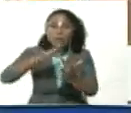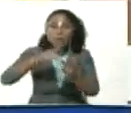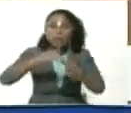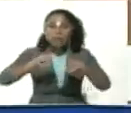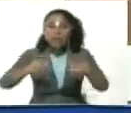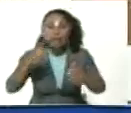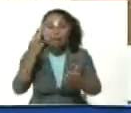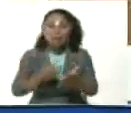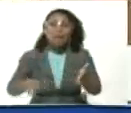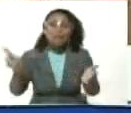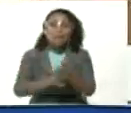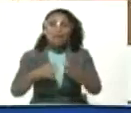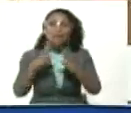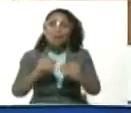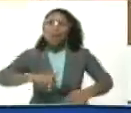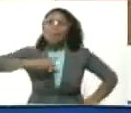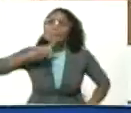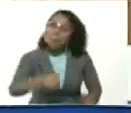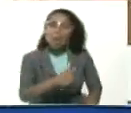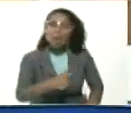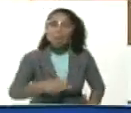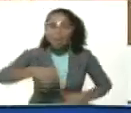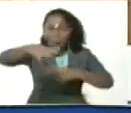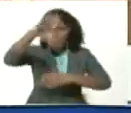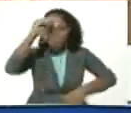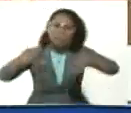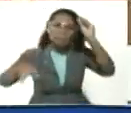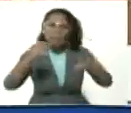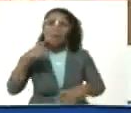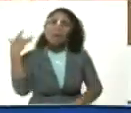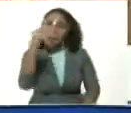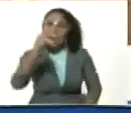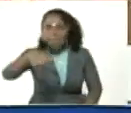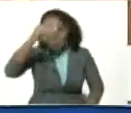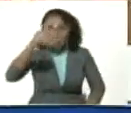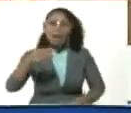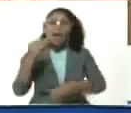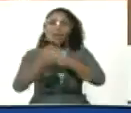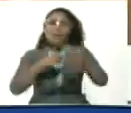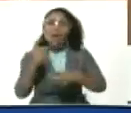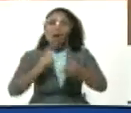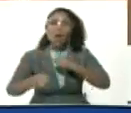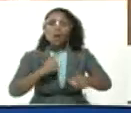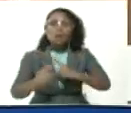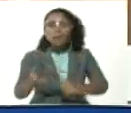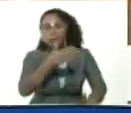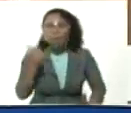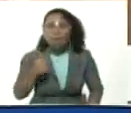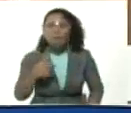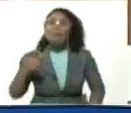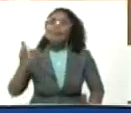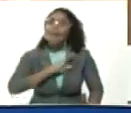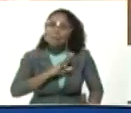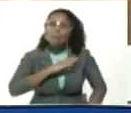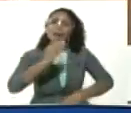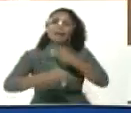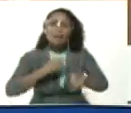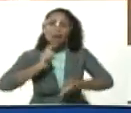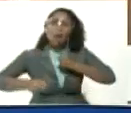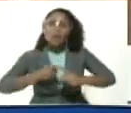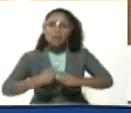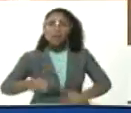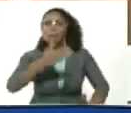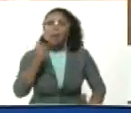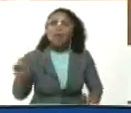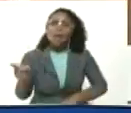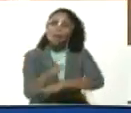rectificar todo lo que está mal, para aprender lo que hay que aprender y para hacer las cosas mejor. Tenemos que hacer las cosas mejor desde